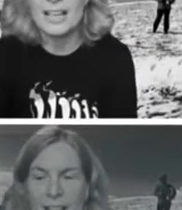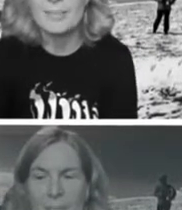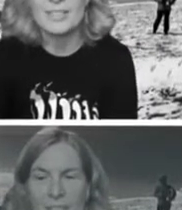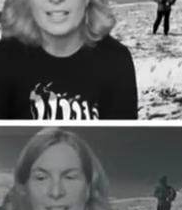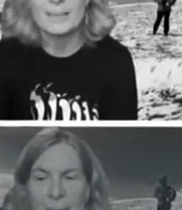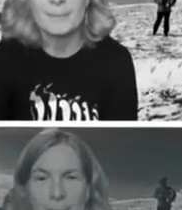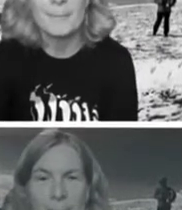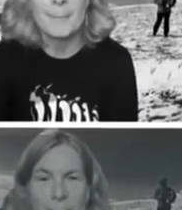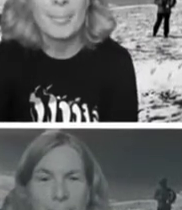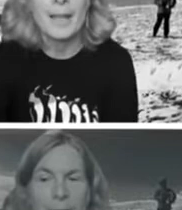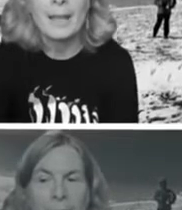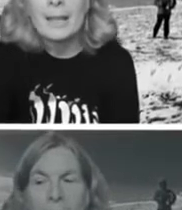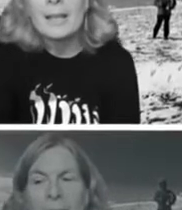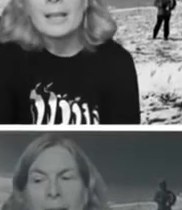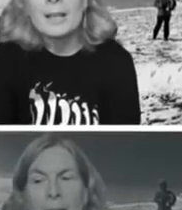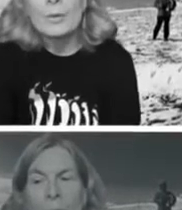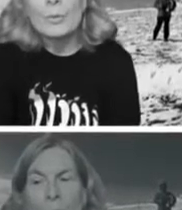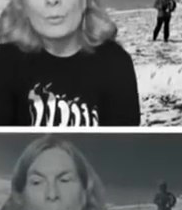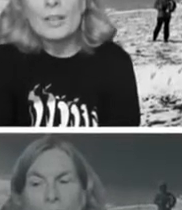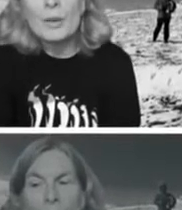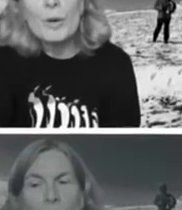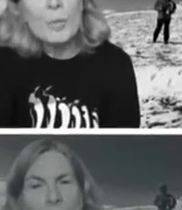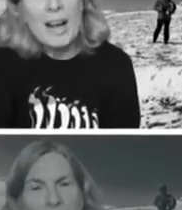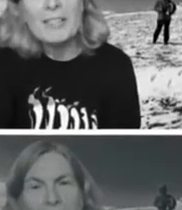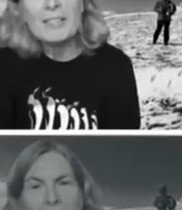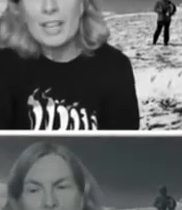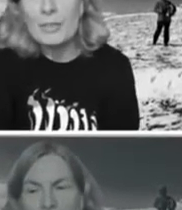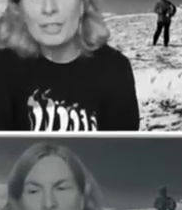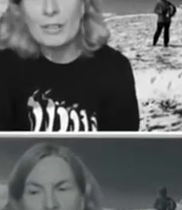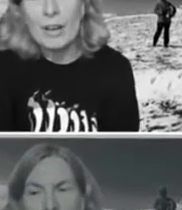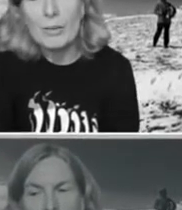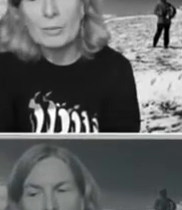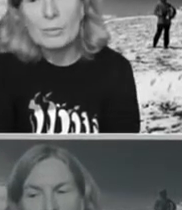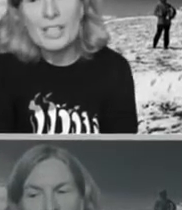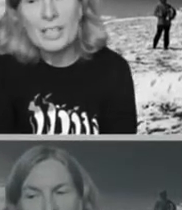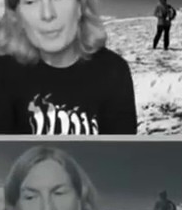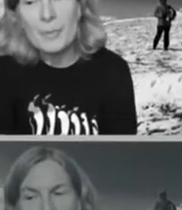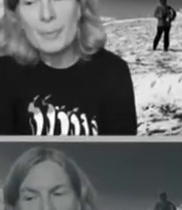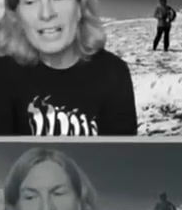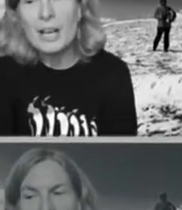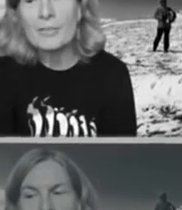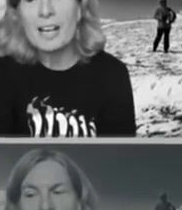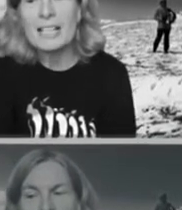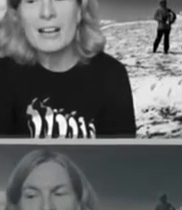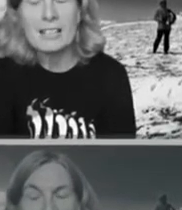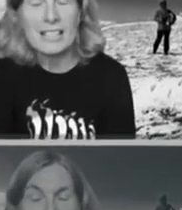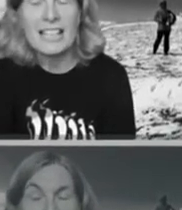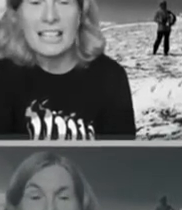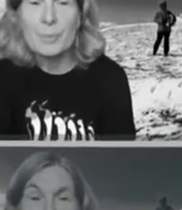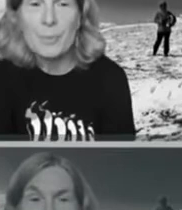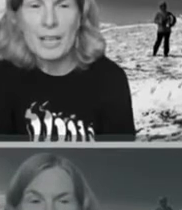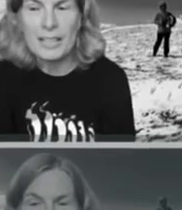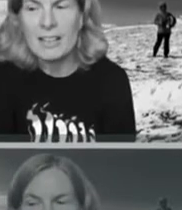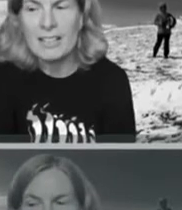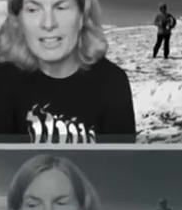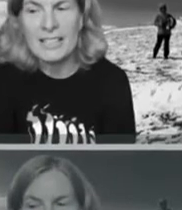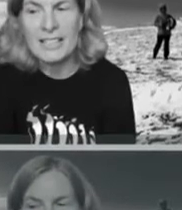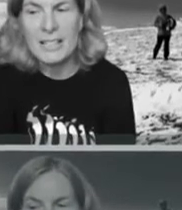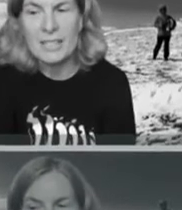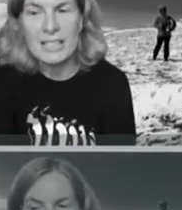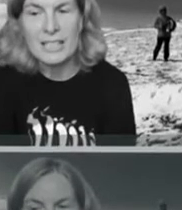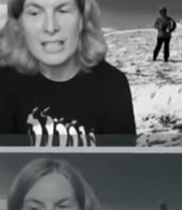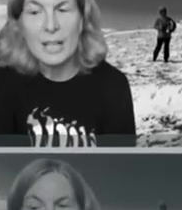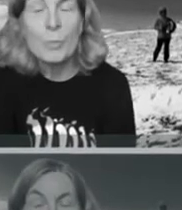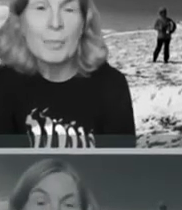la radiación ultravioleta en la superficie de la Tierra, sino que también cambia el clima en todo el hemisferio sur. Todos